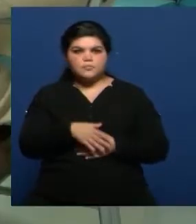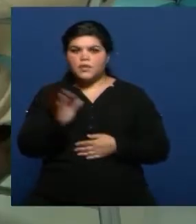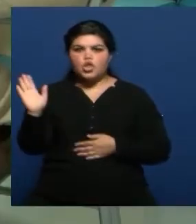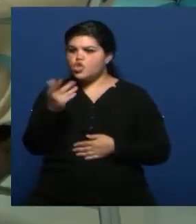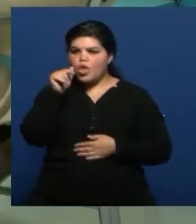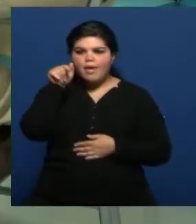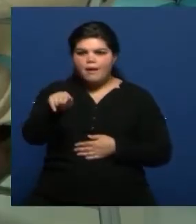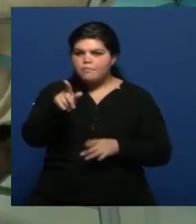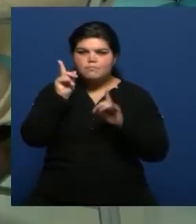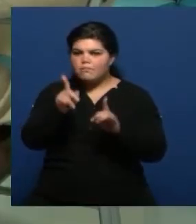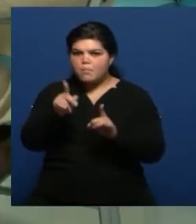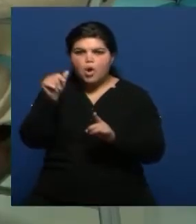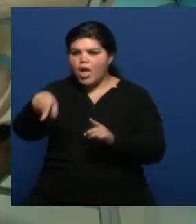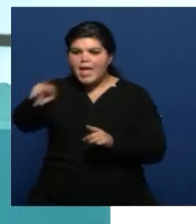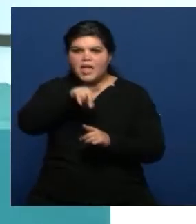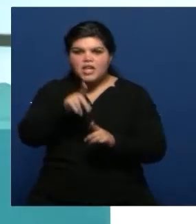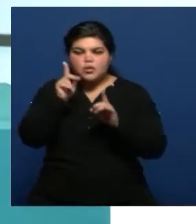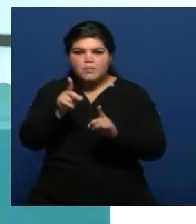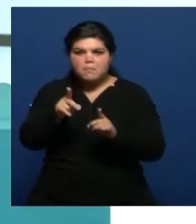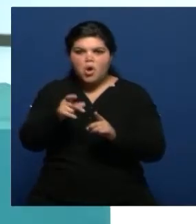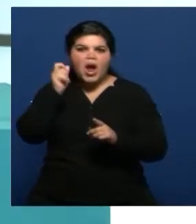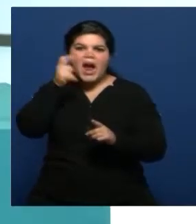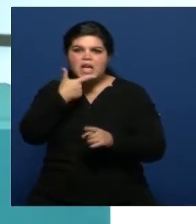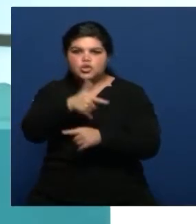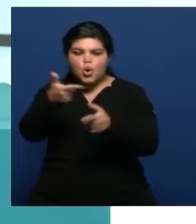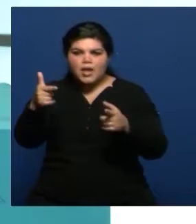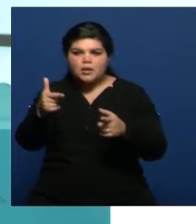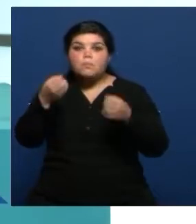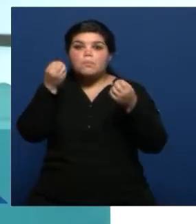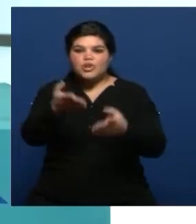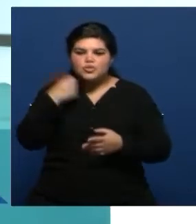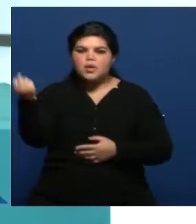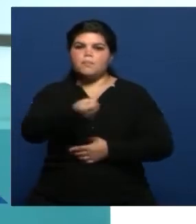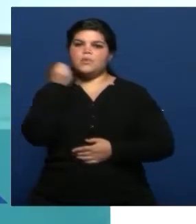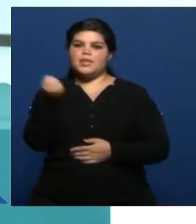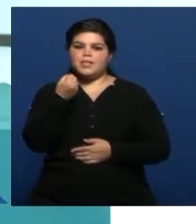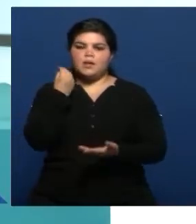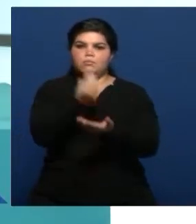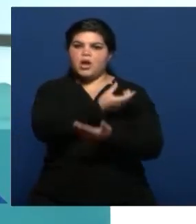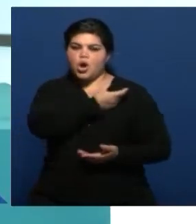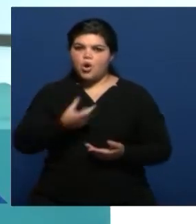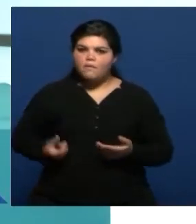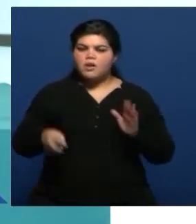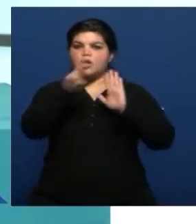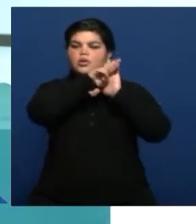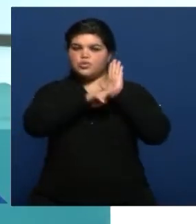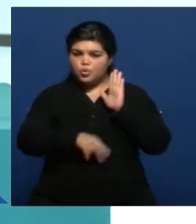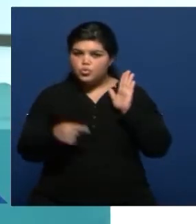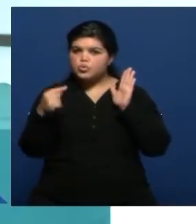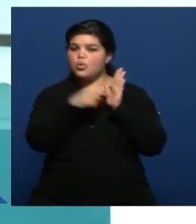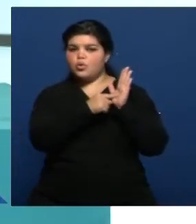necesita... Toda esa necesita garrafa. Por eso digo que es muy importante que aquellos que gobiernan las resoluciones